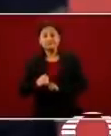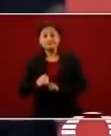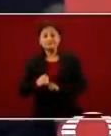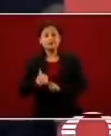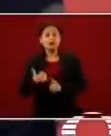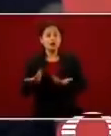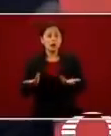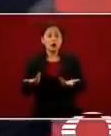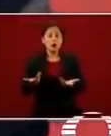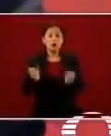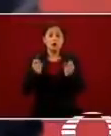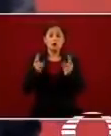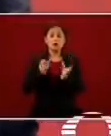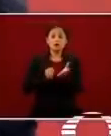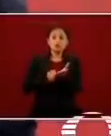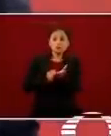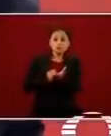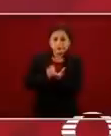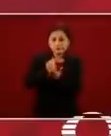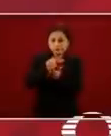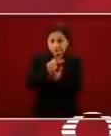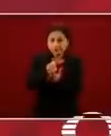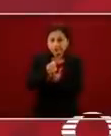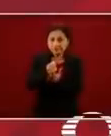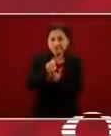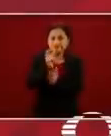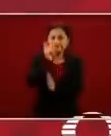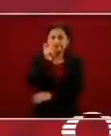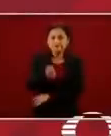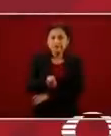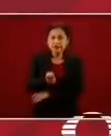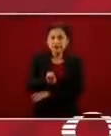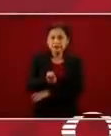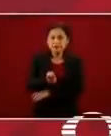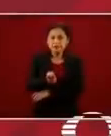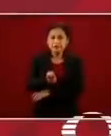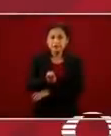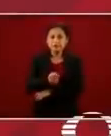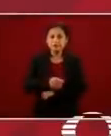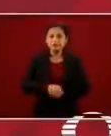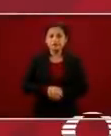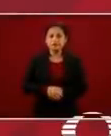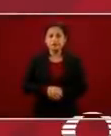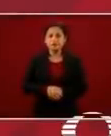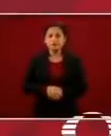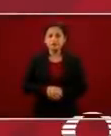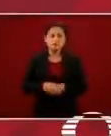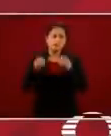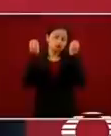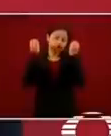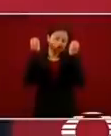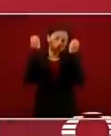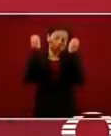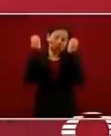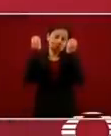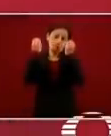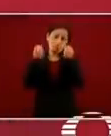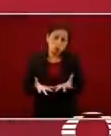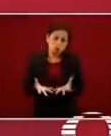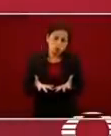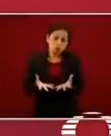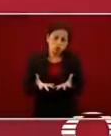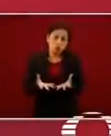dejarle de regalo el mejor avión que había